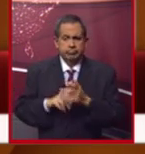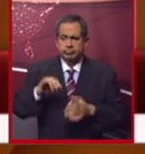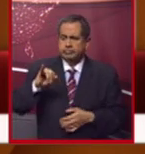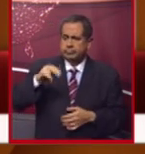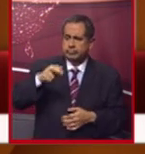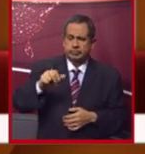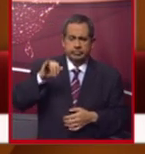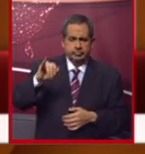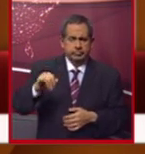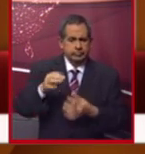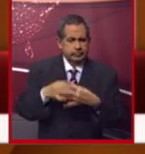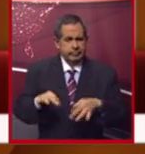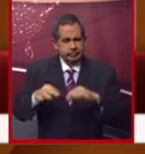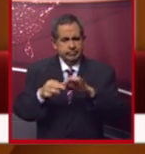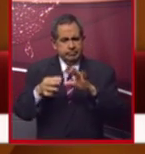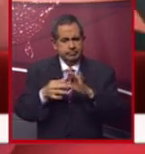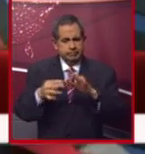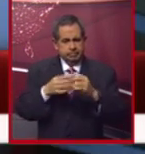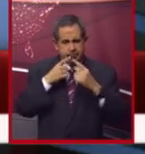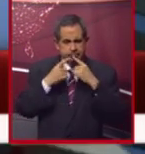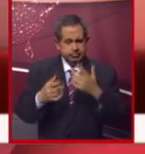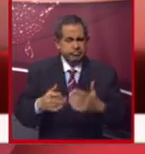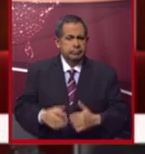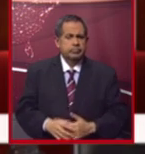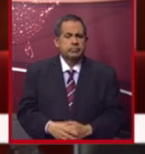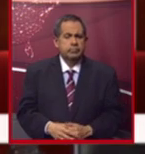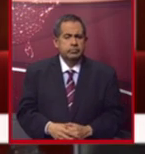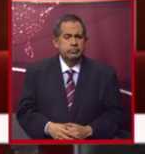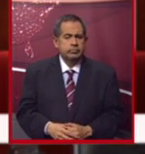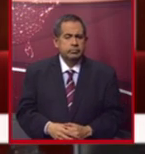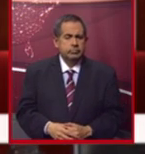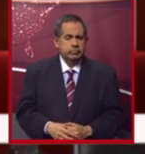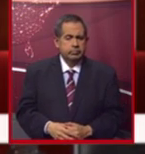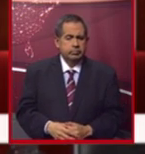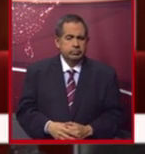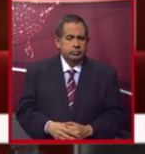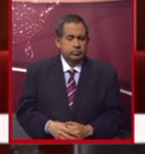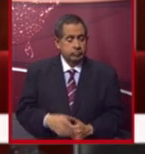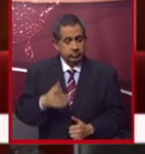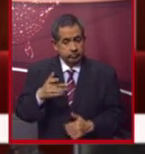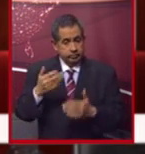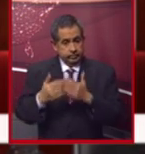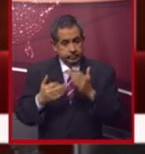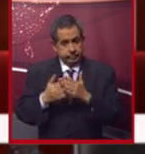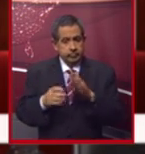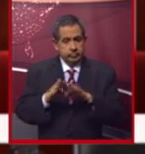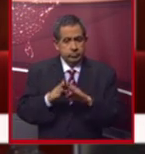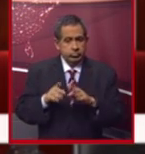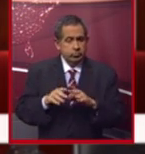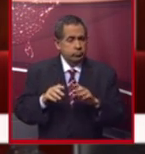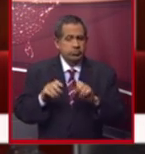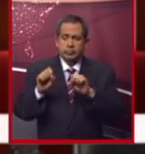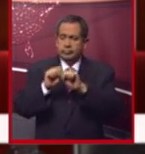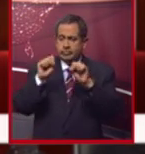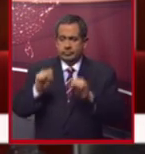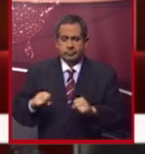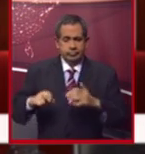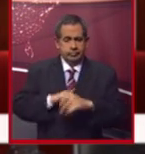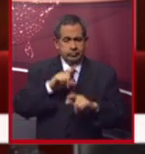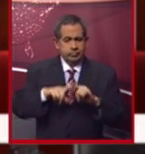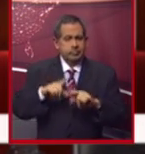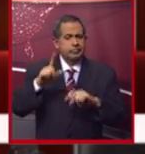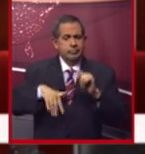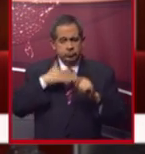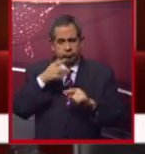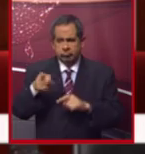un papel y va a seguir jugando un papel definitivo. A mí me parece que ahora falta que el Sistema Nacional Anticorrupción haga